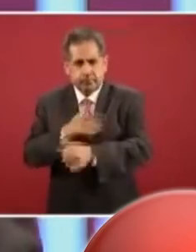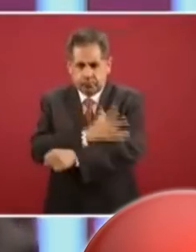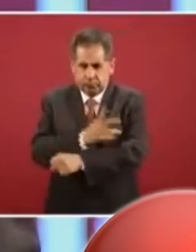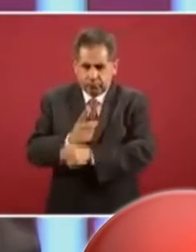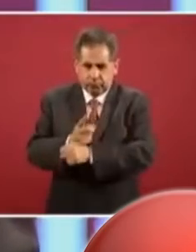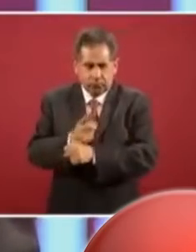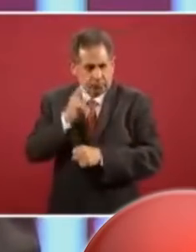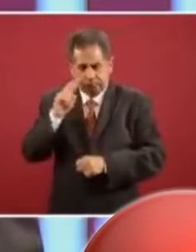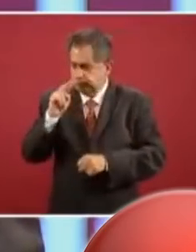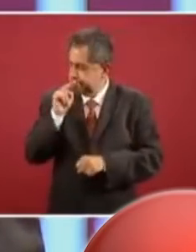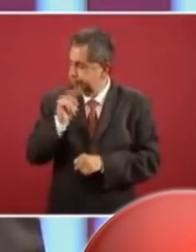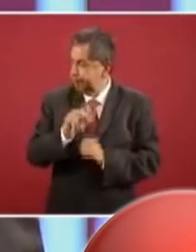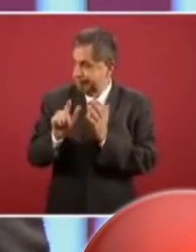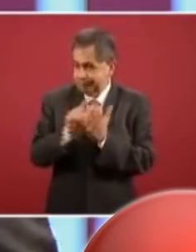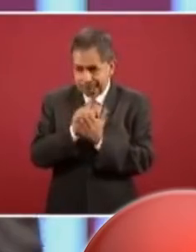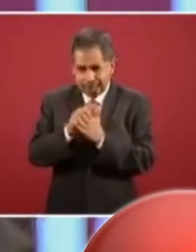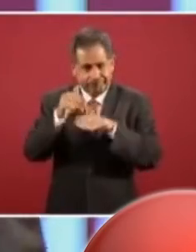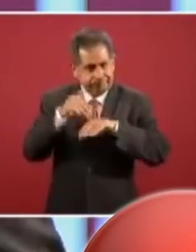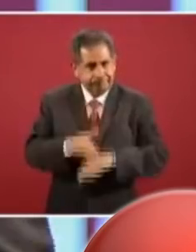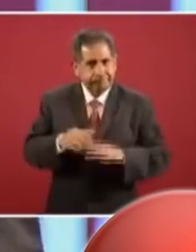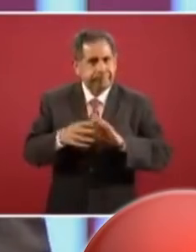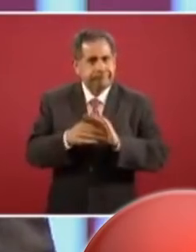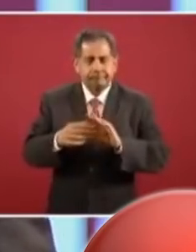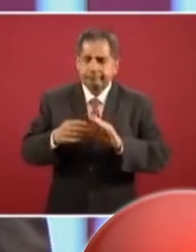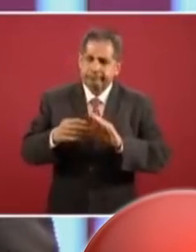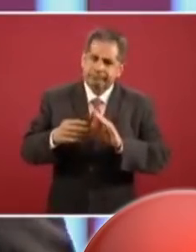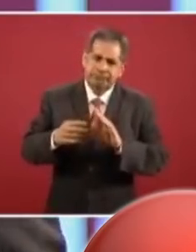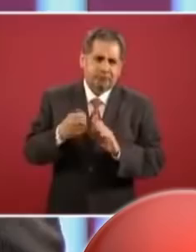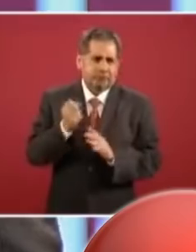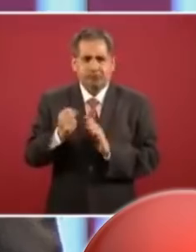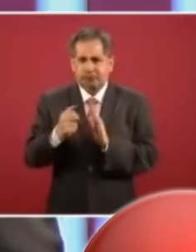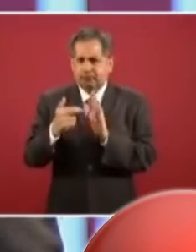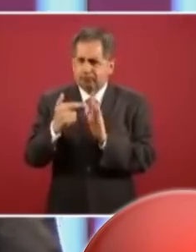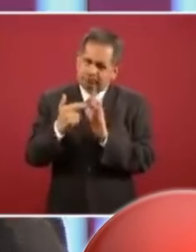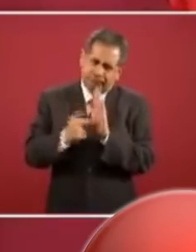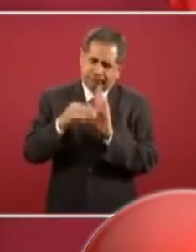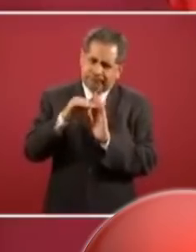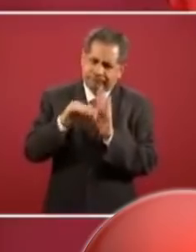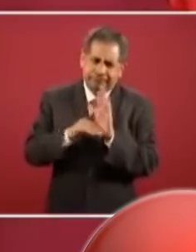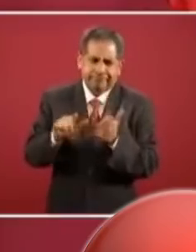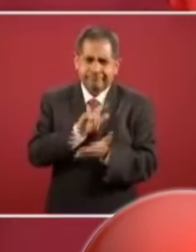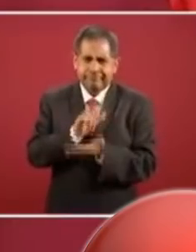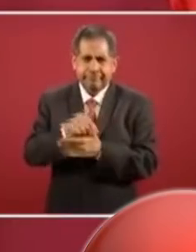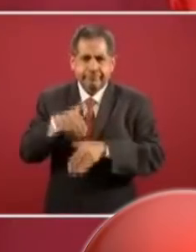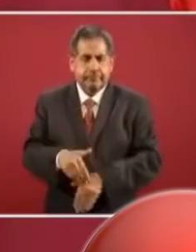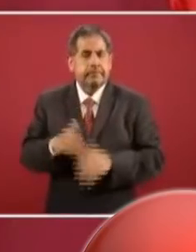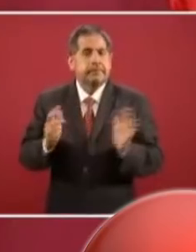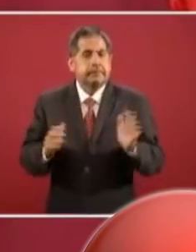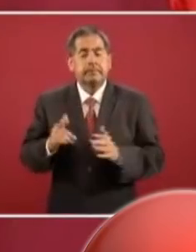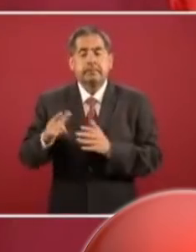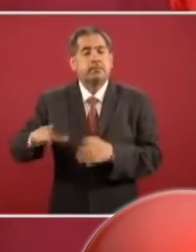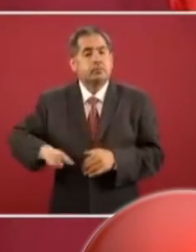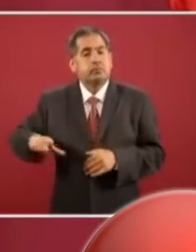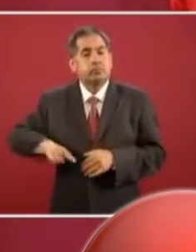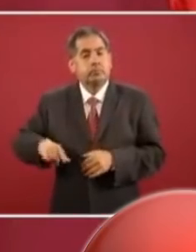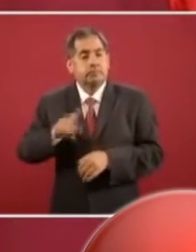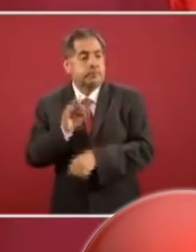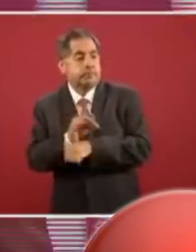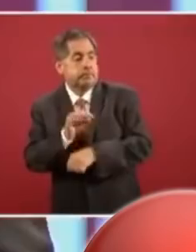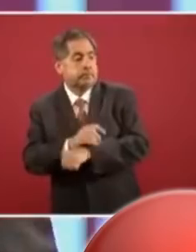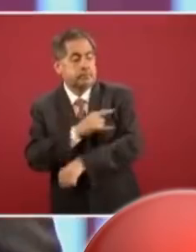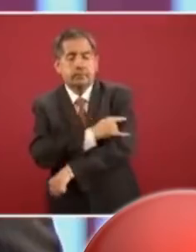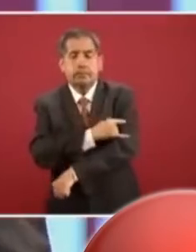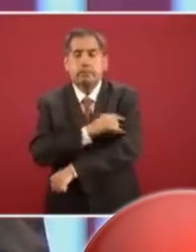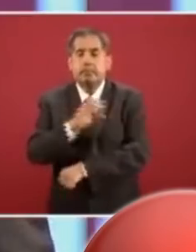la observancia de la ley, el rigor, la disciplina, y que para este gobierno la protección civil es un tema